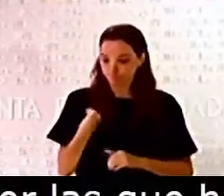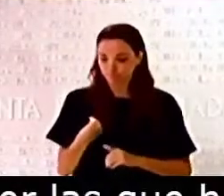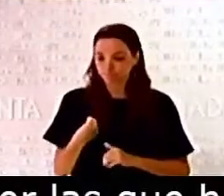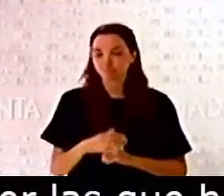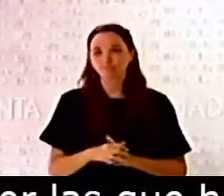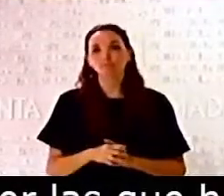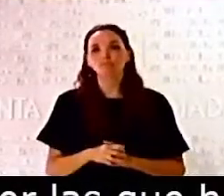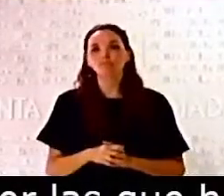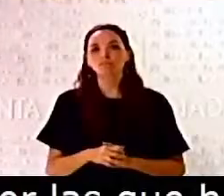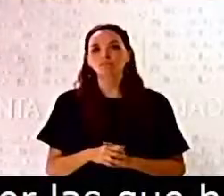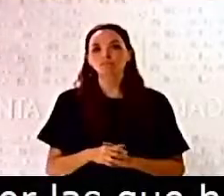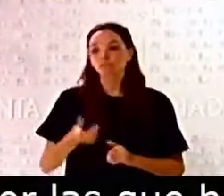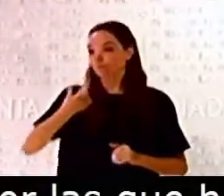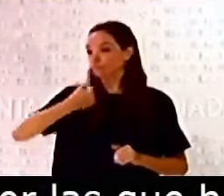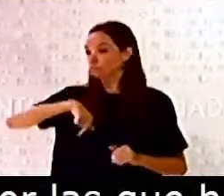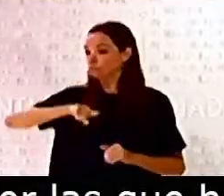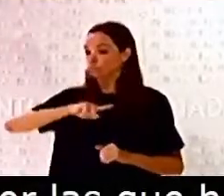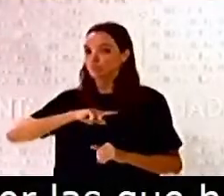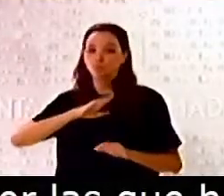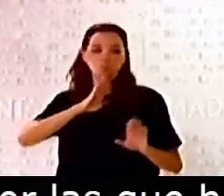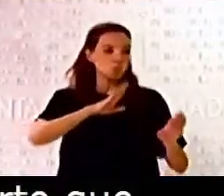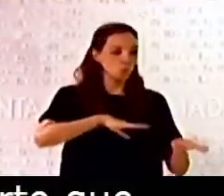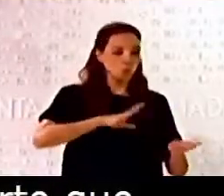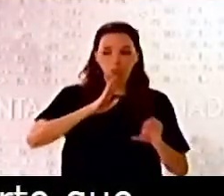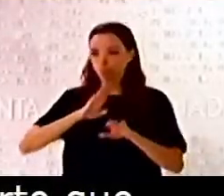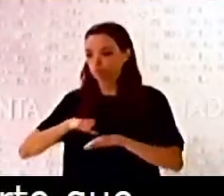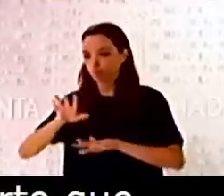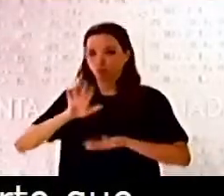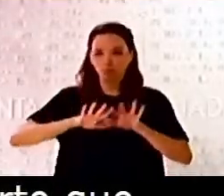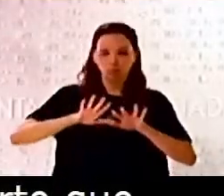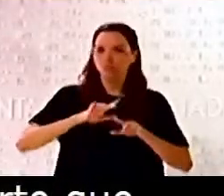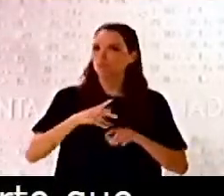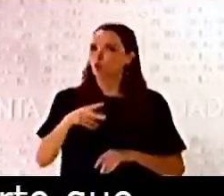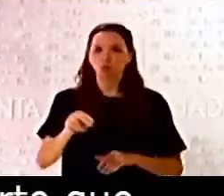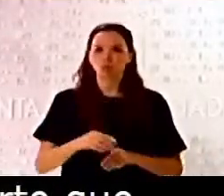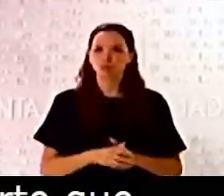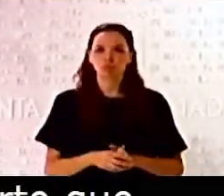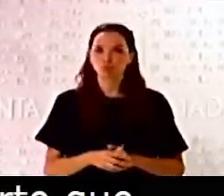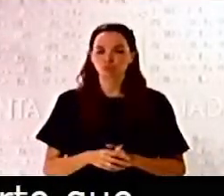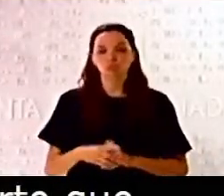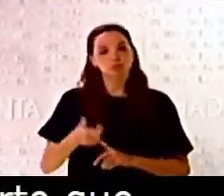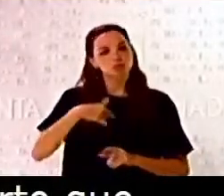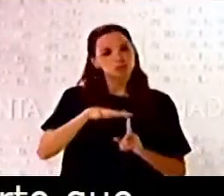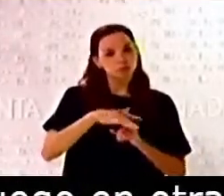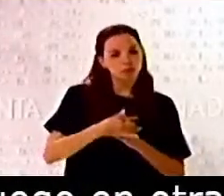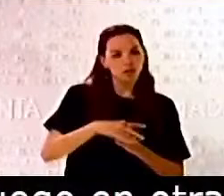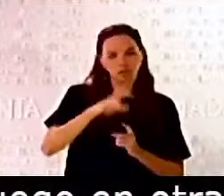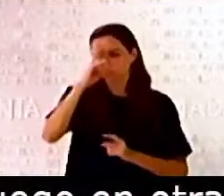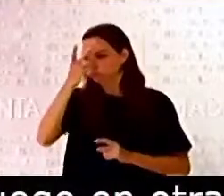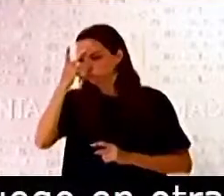Descarto que hayamos tomado medidas en un sentido y luego medidas en otra, que hayamos reconducido las situaciones de una forma y de otra.